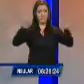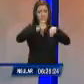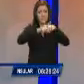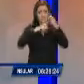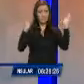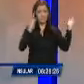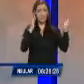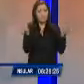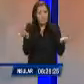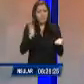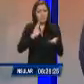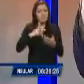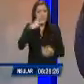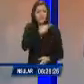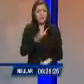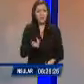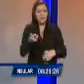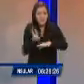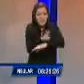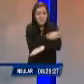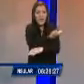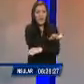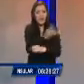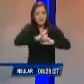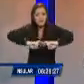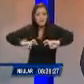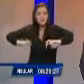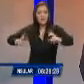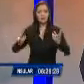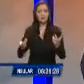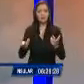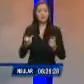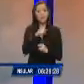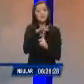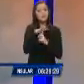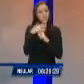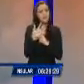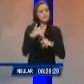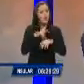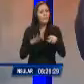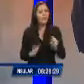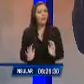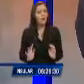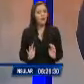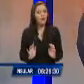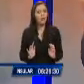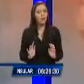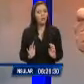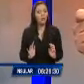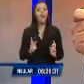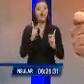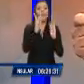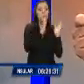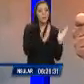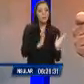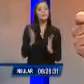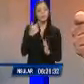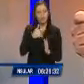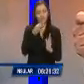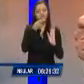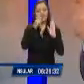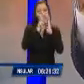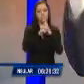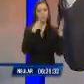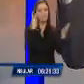hacer el fiscal. Hay una situación muy compleja, de tal suerte que he preparado una denuncia de carácter